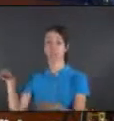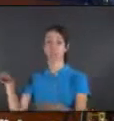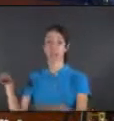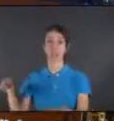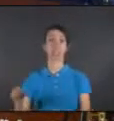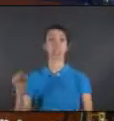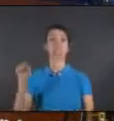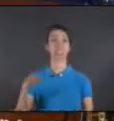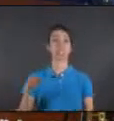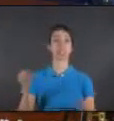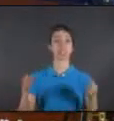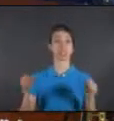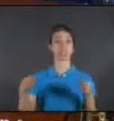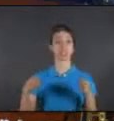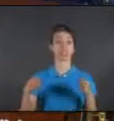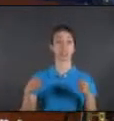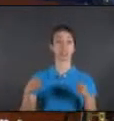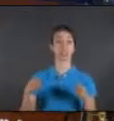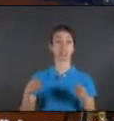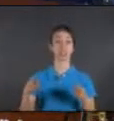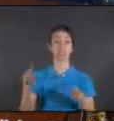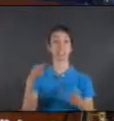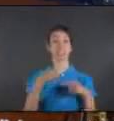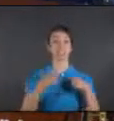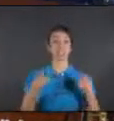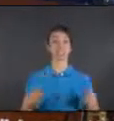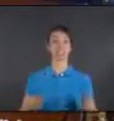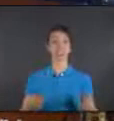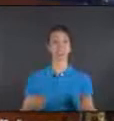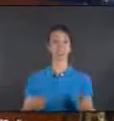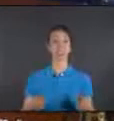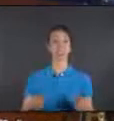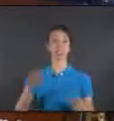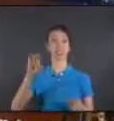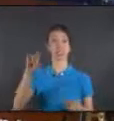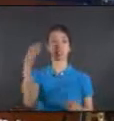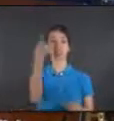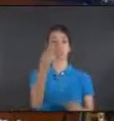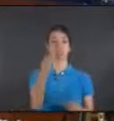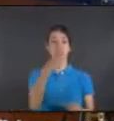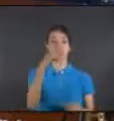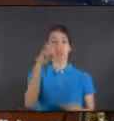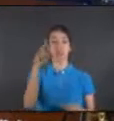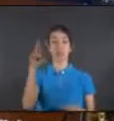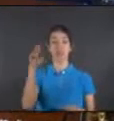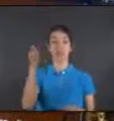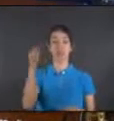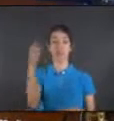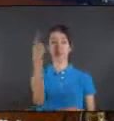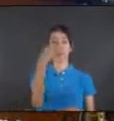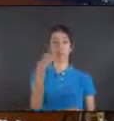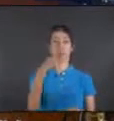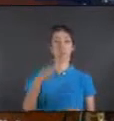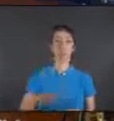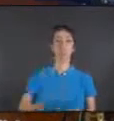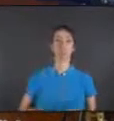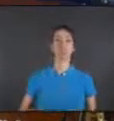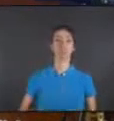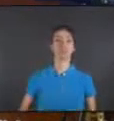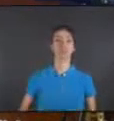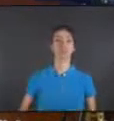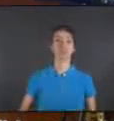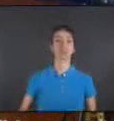Pero los desterrados sí lo hicieron. Y el sacerdote